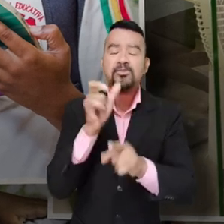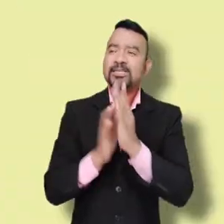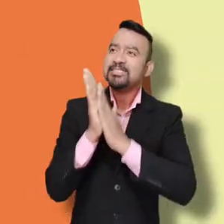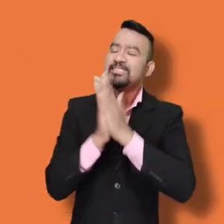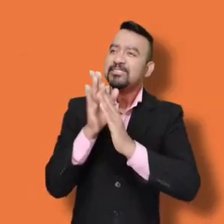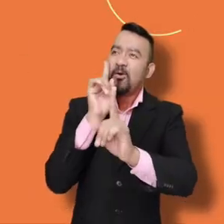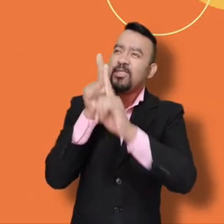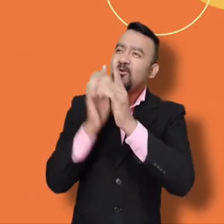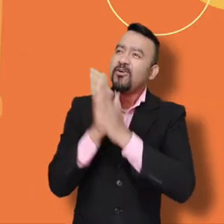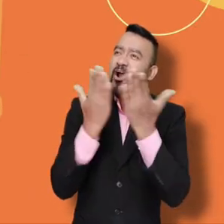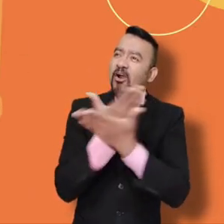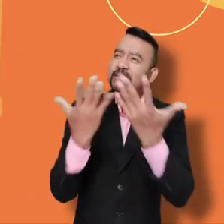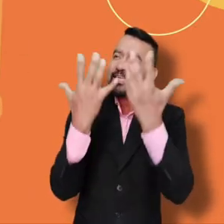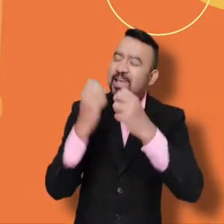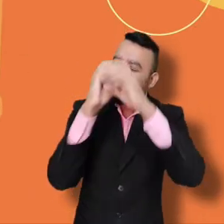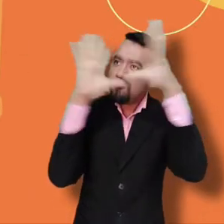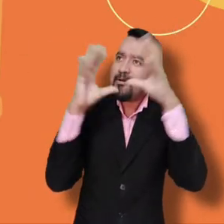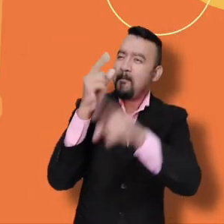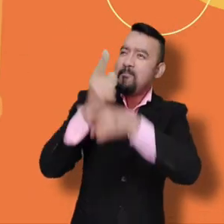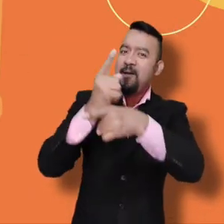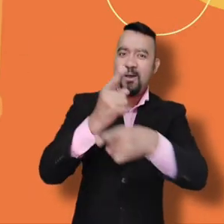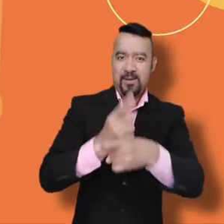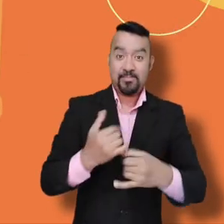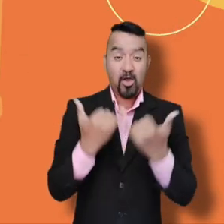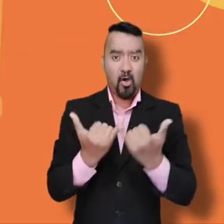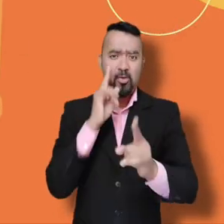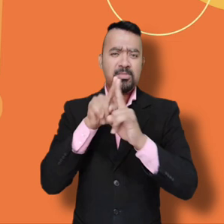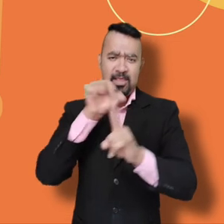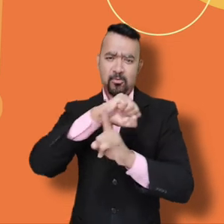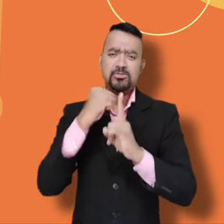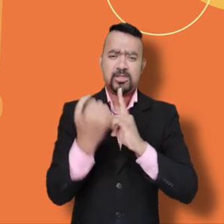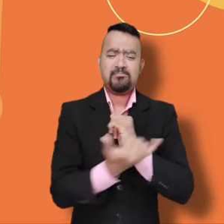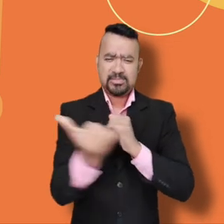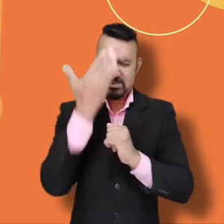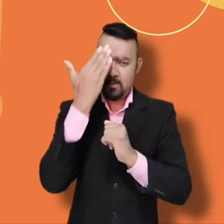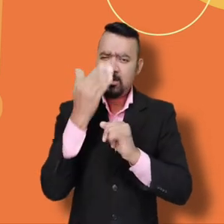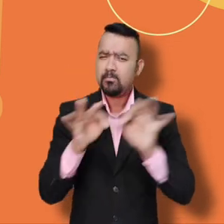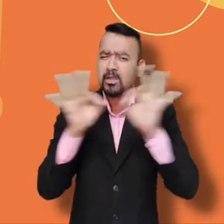la diversidad. Gracias por estar aquí y hacer equipo con nosotros.